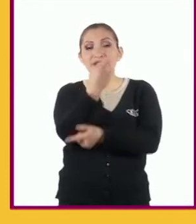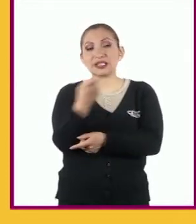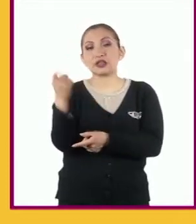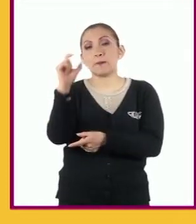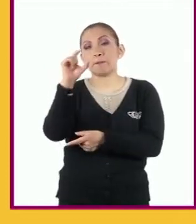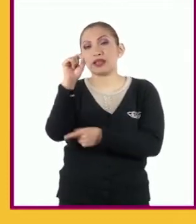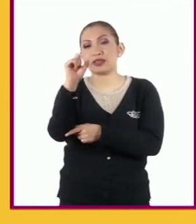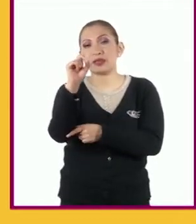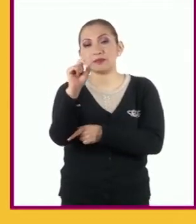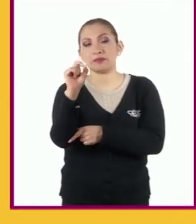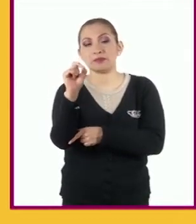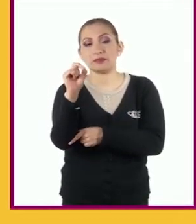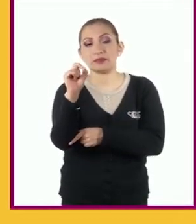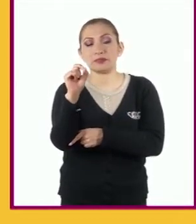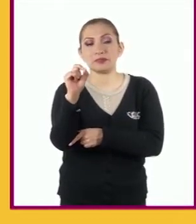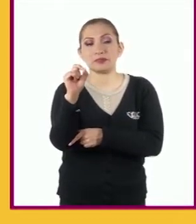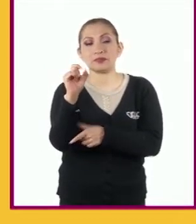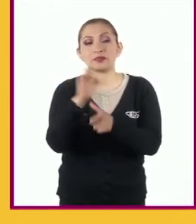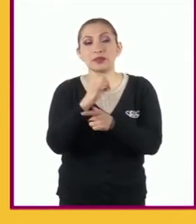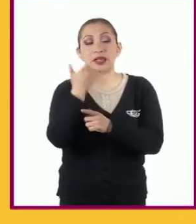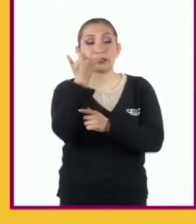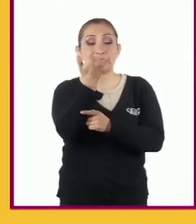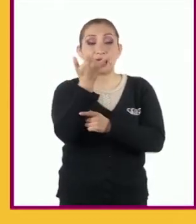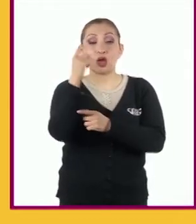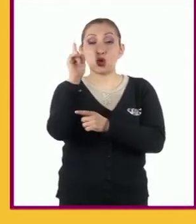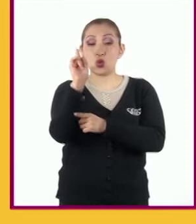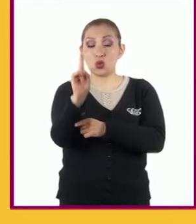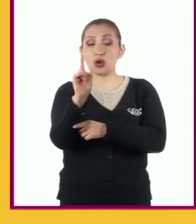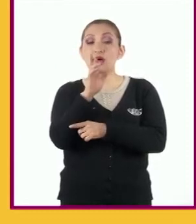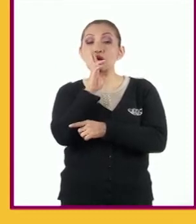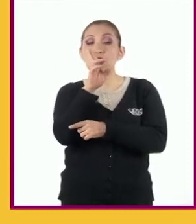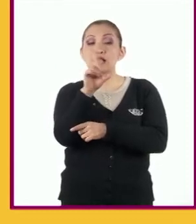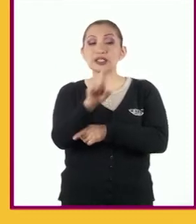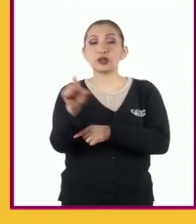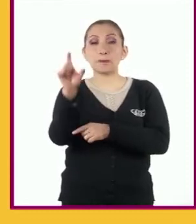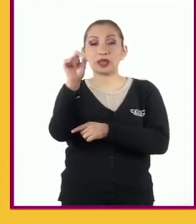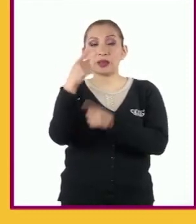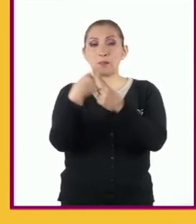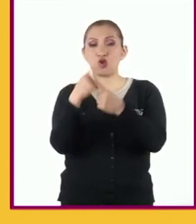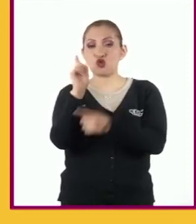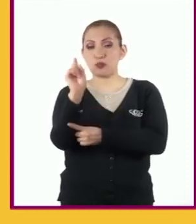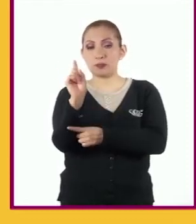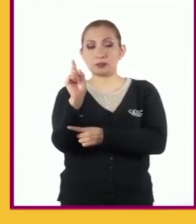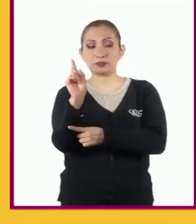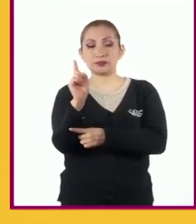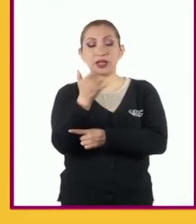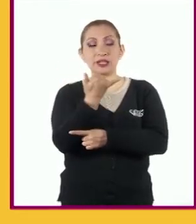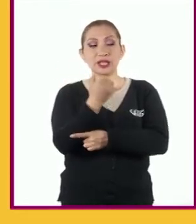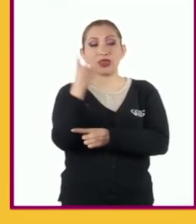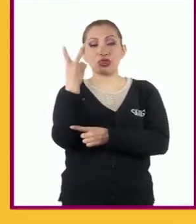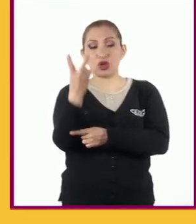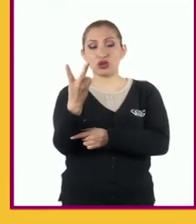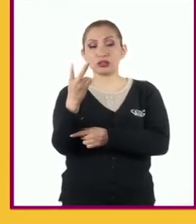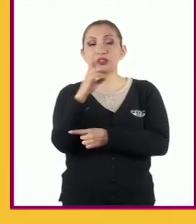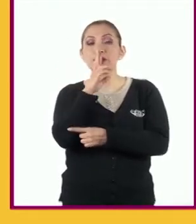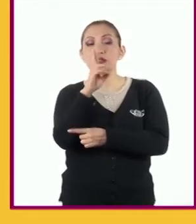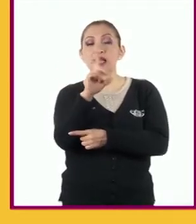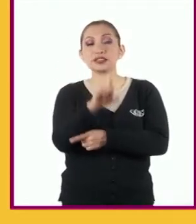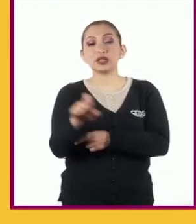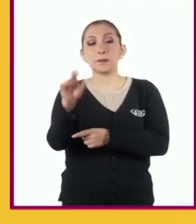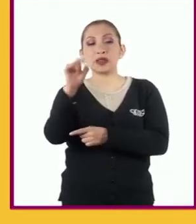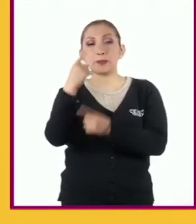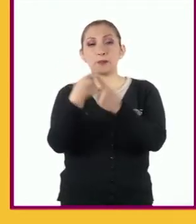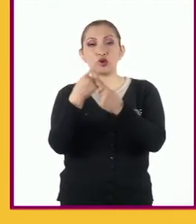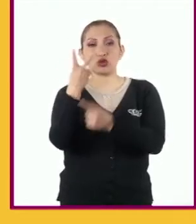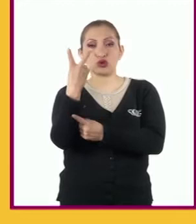120. Así, Y1 es igual a 120 por 1. Y2 es igual a 120